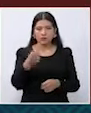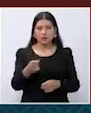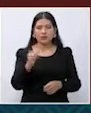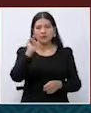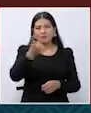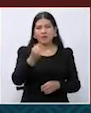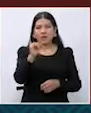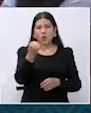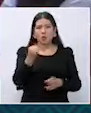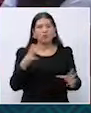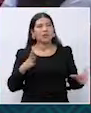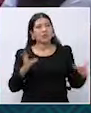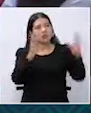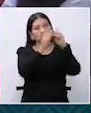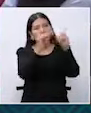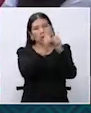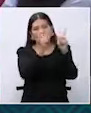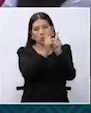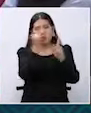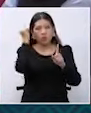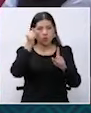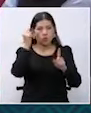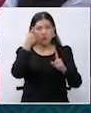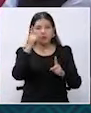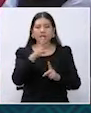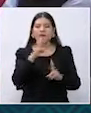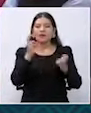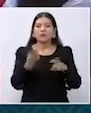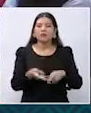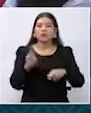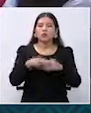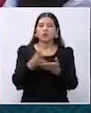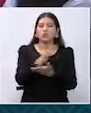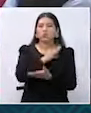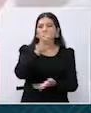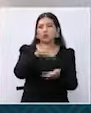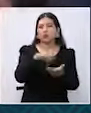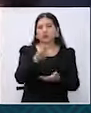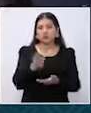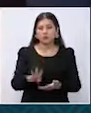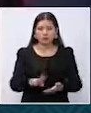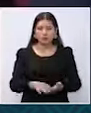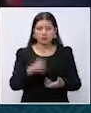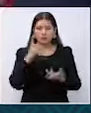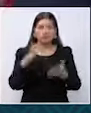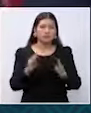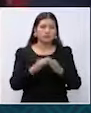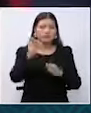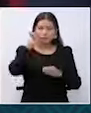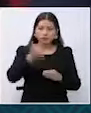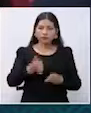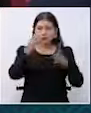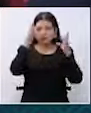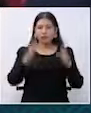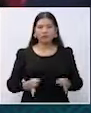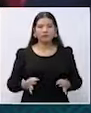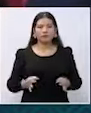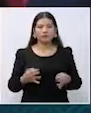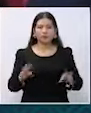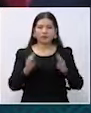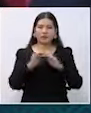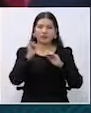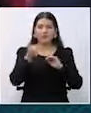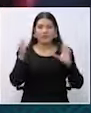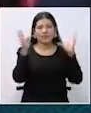jueves se reúnen con el gobierno para tratar el tema del incremento salarial 2024. Mañana se define, mañana es la reunión con el ministro